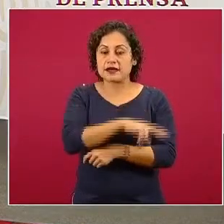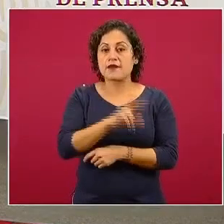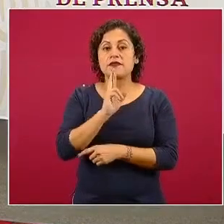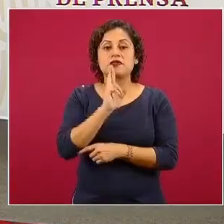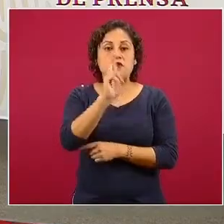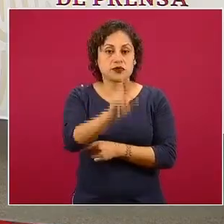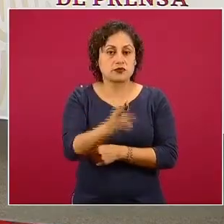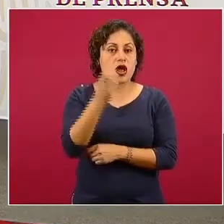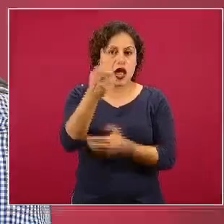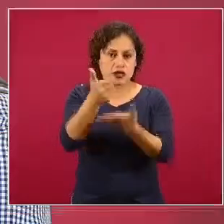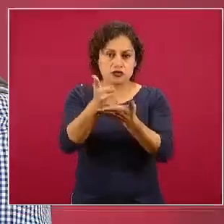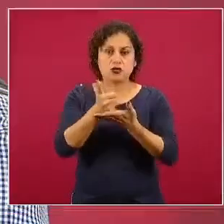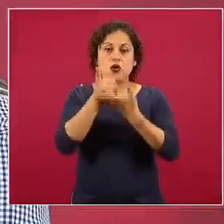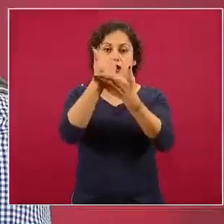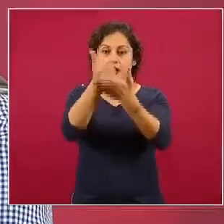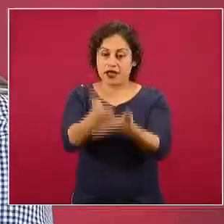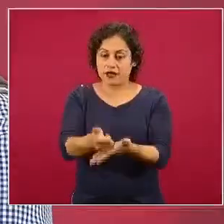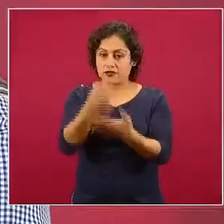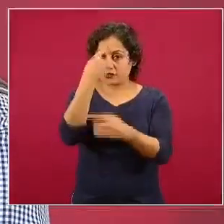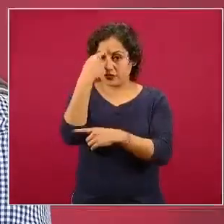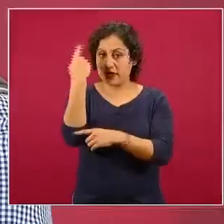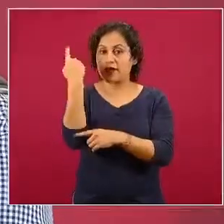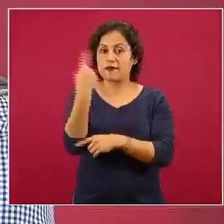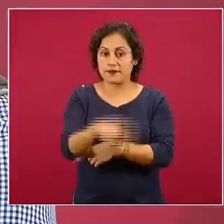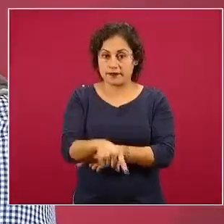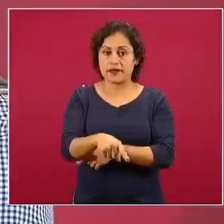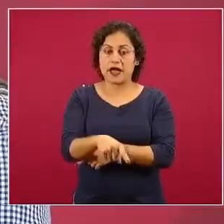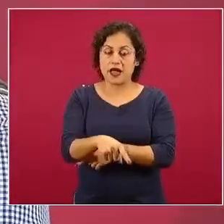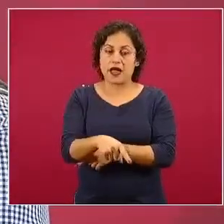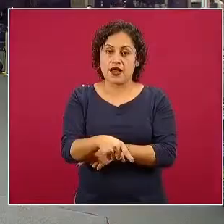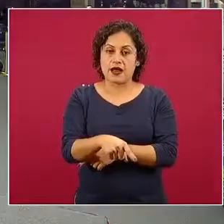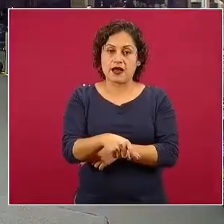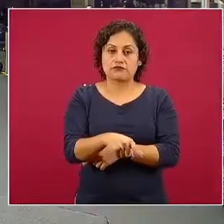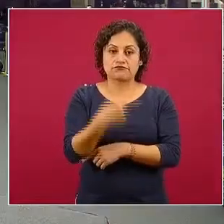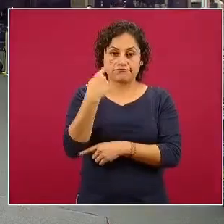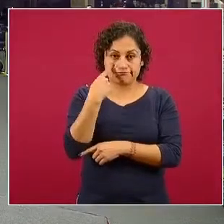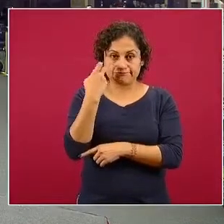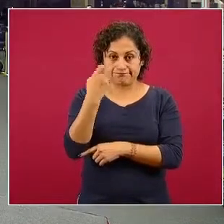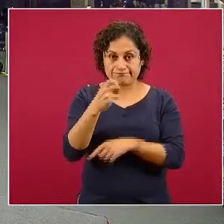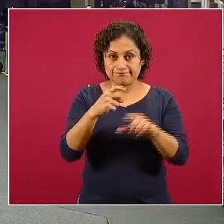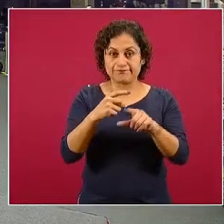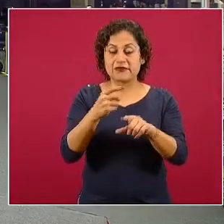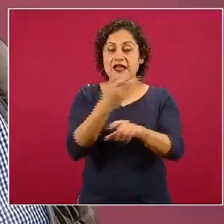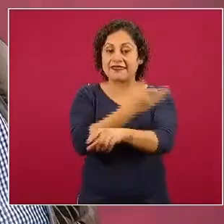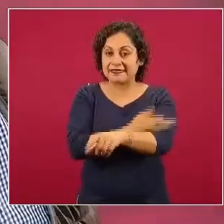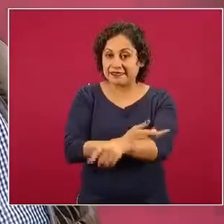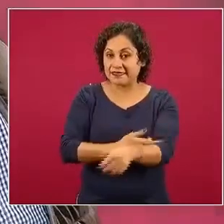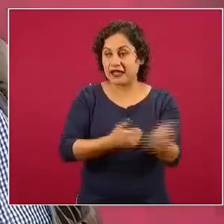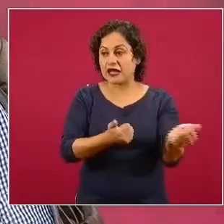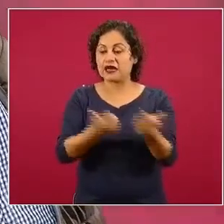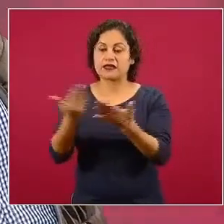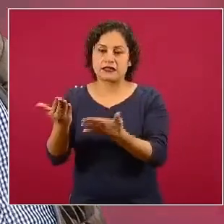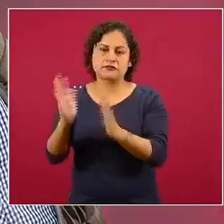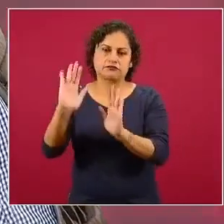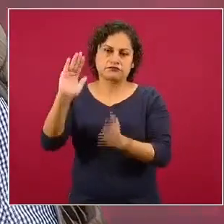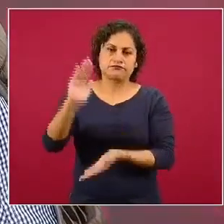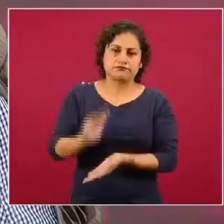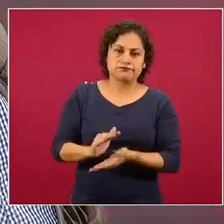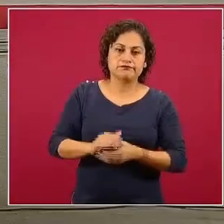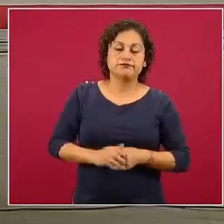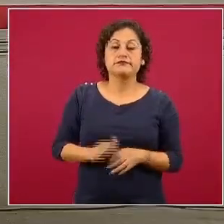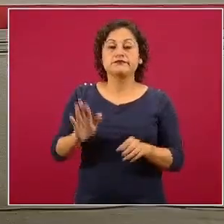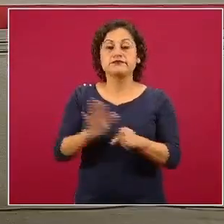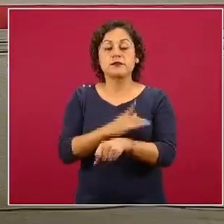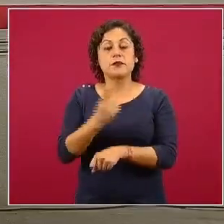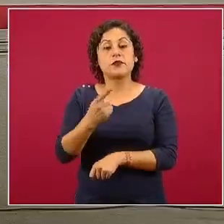va a venir también a contribuir de seguro en poder abatir estas demoras en los envíos. Porque cuando